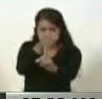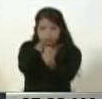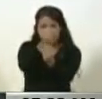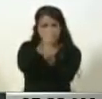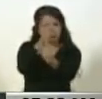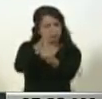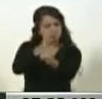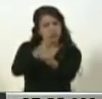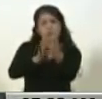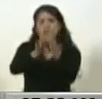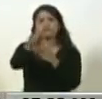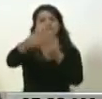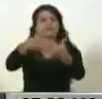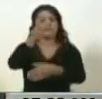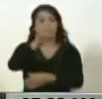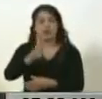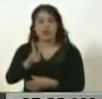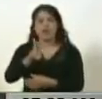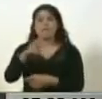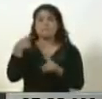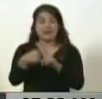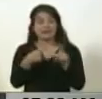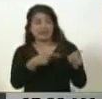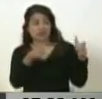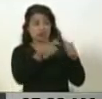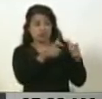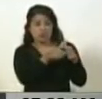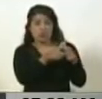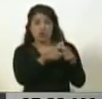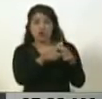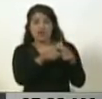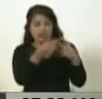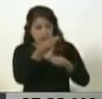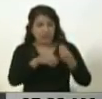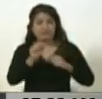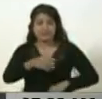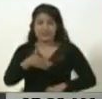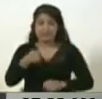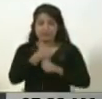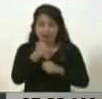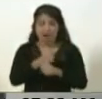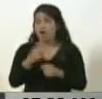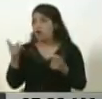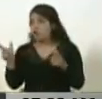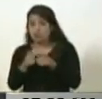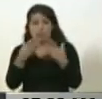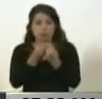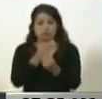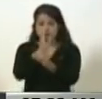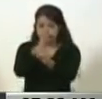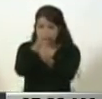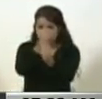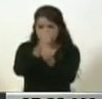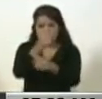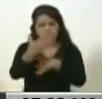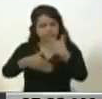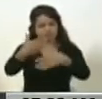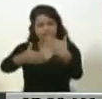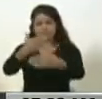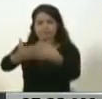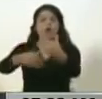estos agentes económicos que apuestan a la recuperación de la economía nacional, nos dedicaremos en función